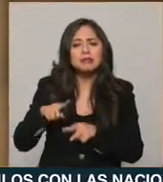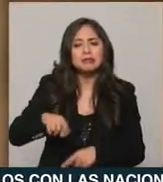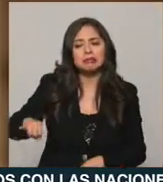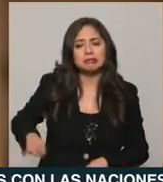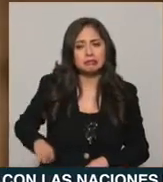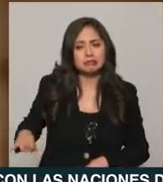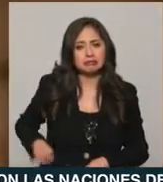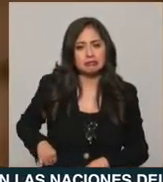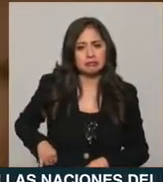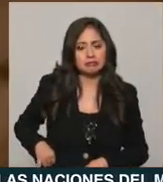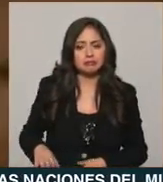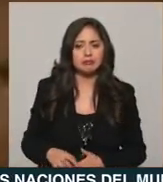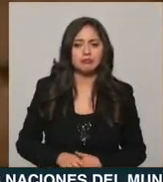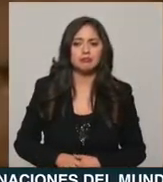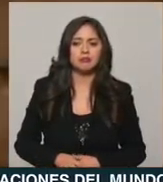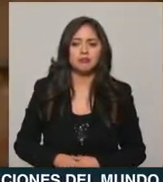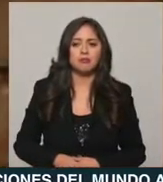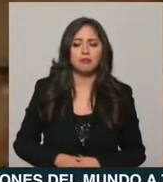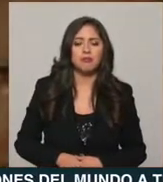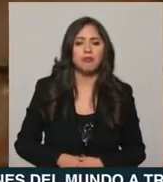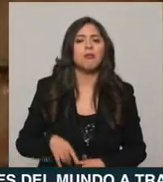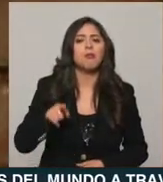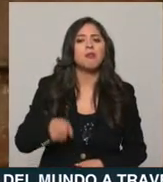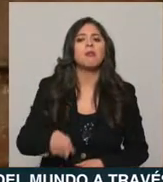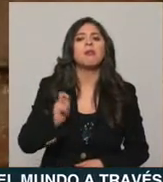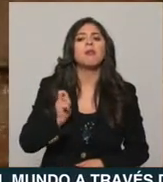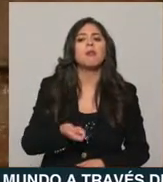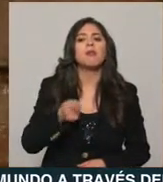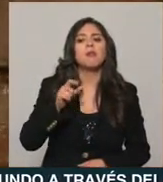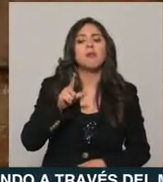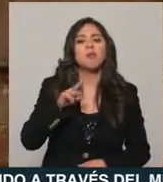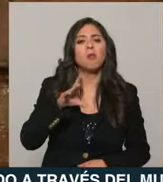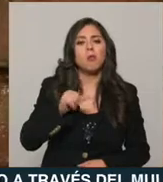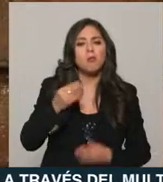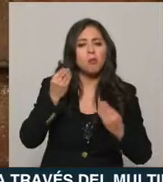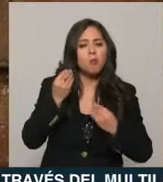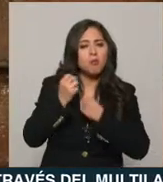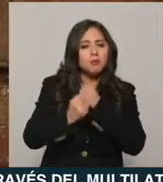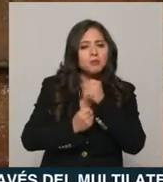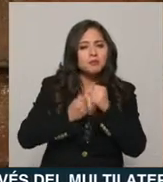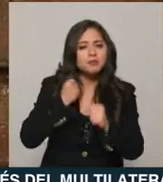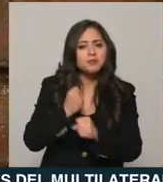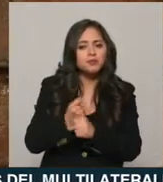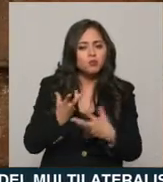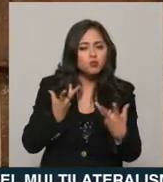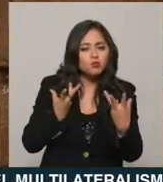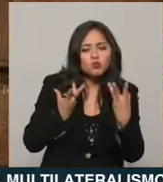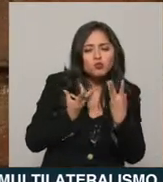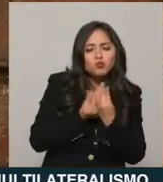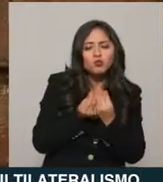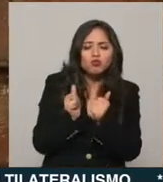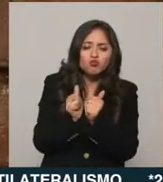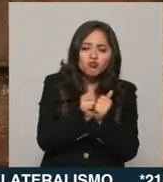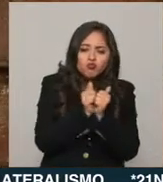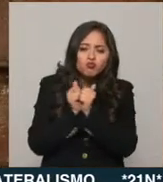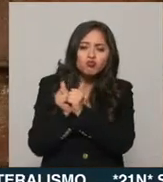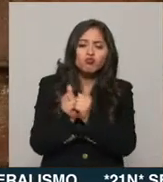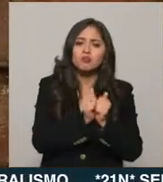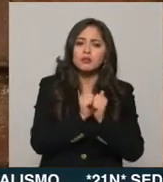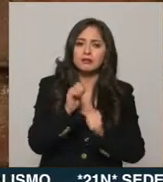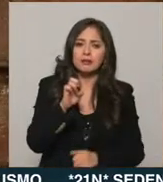interesantes. Y para empezar, el negocio lleva el nombre de quien durante años fue el fiel acompañante de la señora